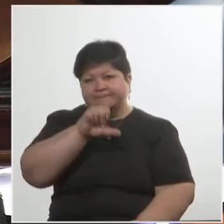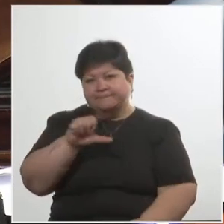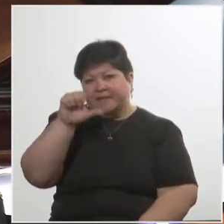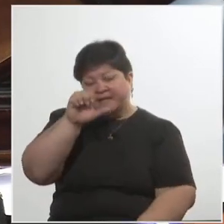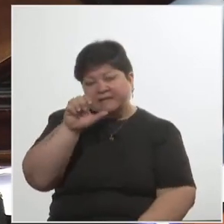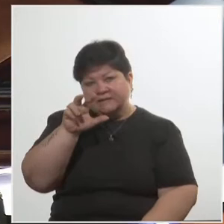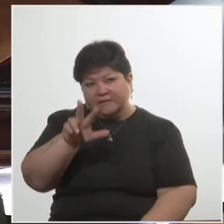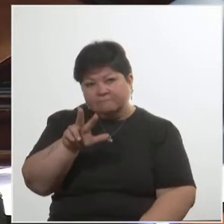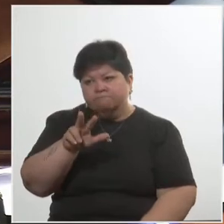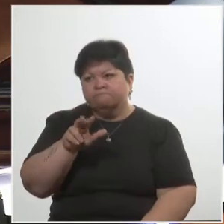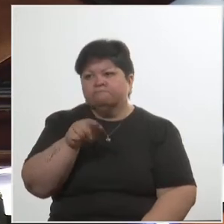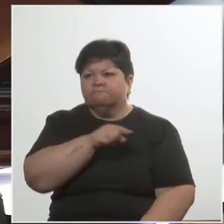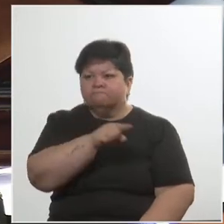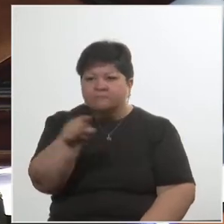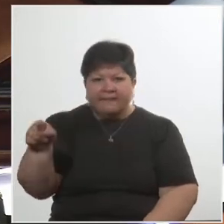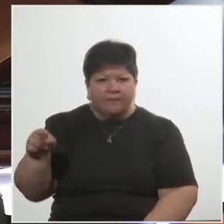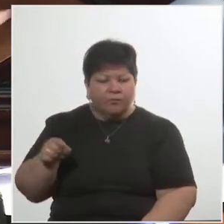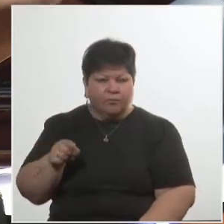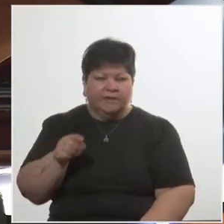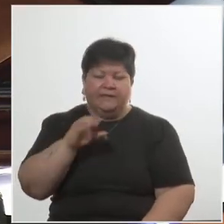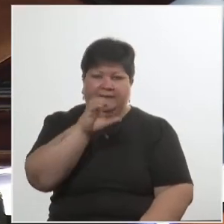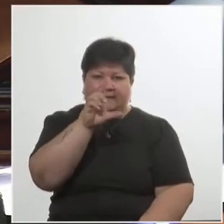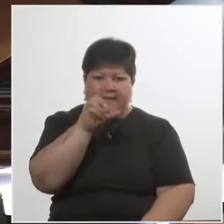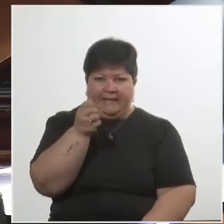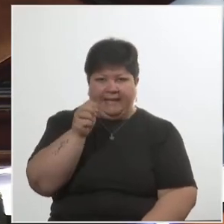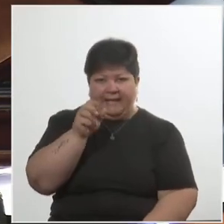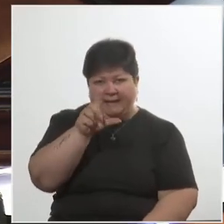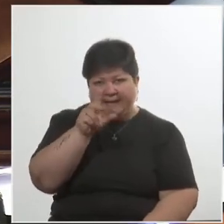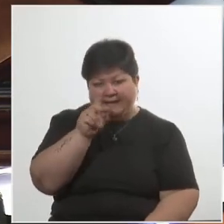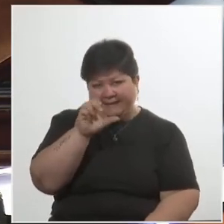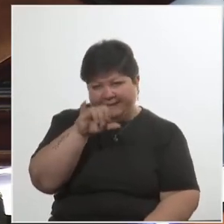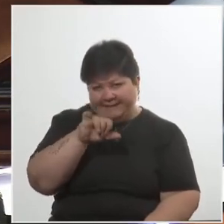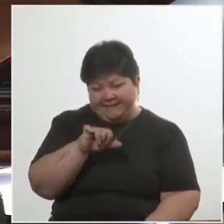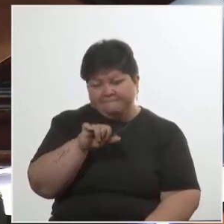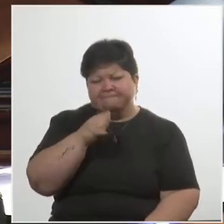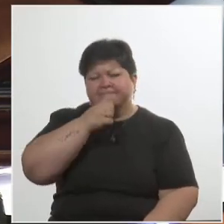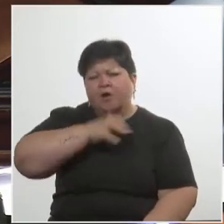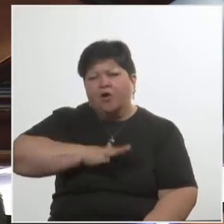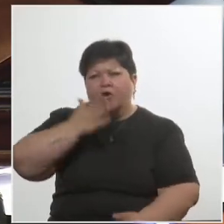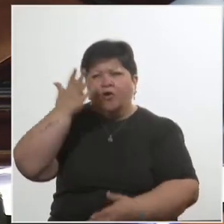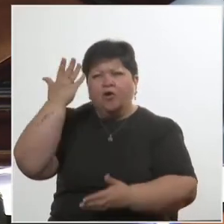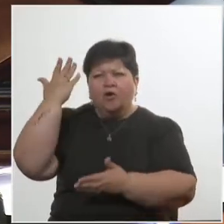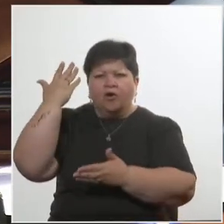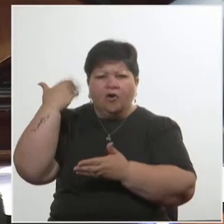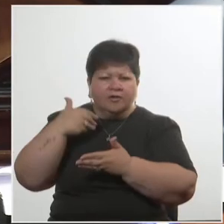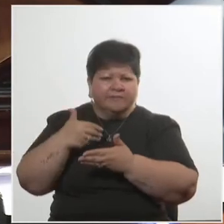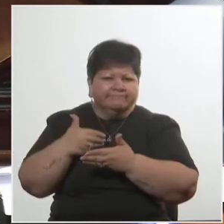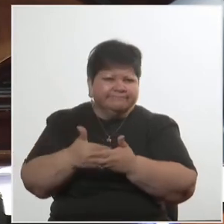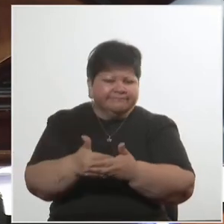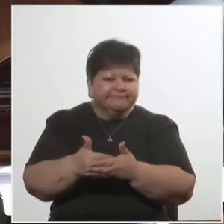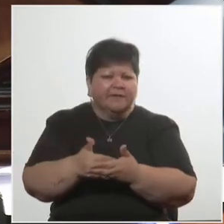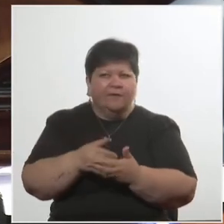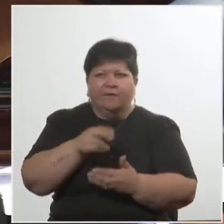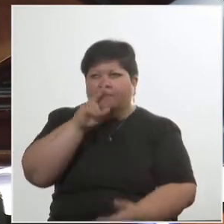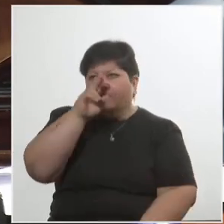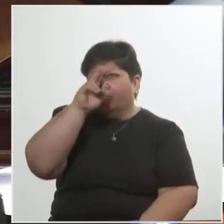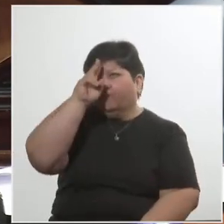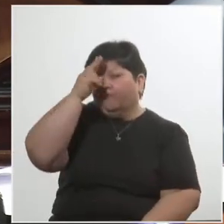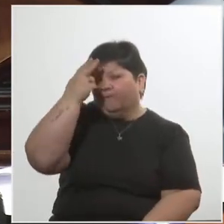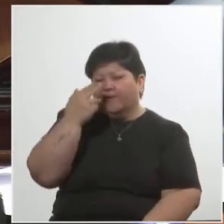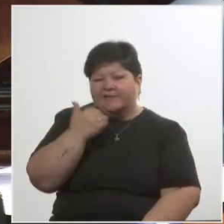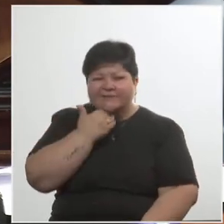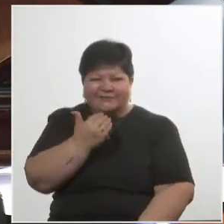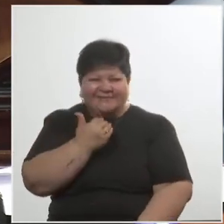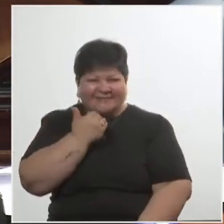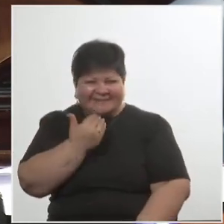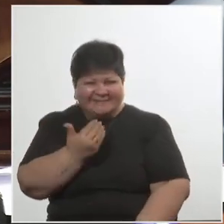todas y cada una de ellas señora presidenta claudi este que tiene una historia este de del Uruguay desconocido que